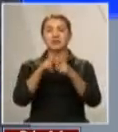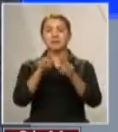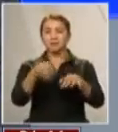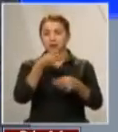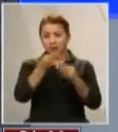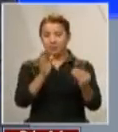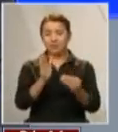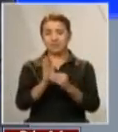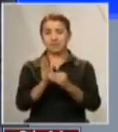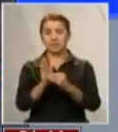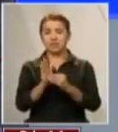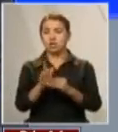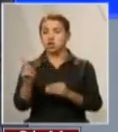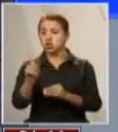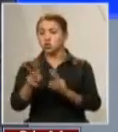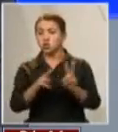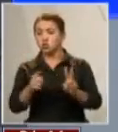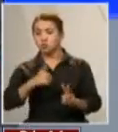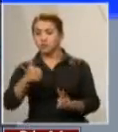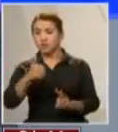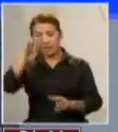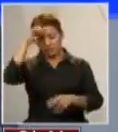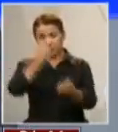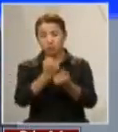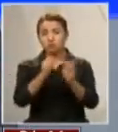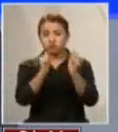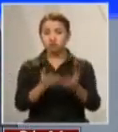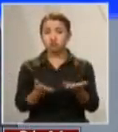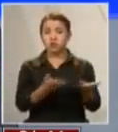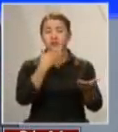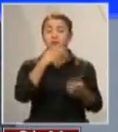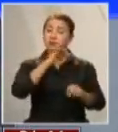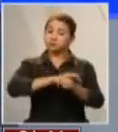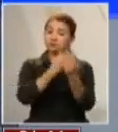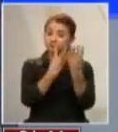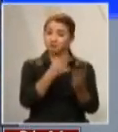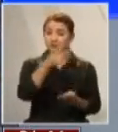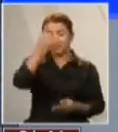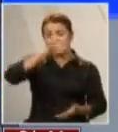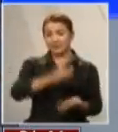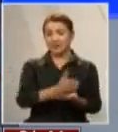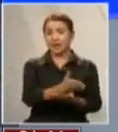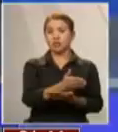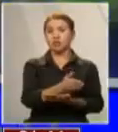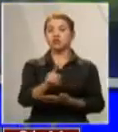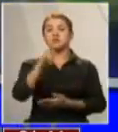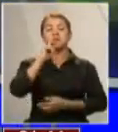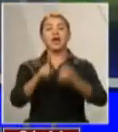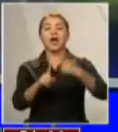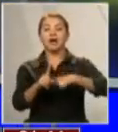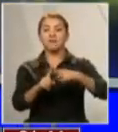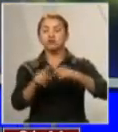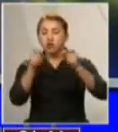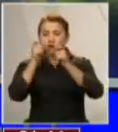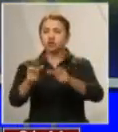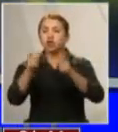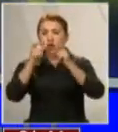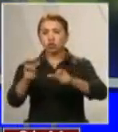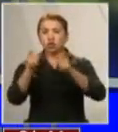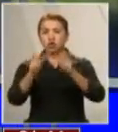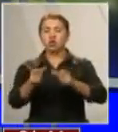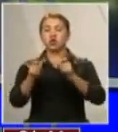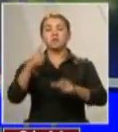indicación lo establece. Sanciones administrativas y penales a Carabineros. Si Carabineros abusa esta medida, obviamente va a ser sancionado. Pero no es un abuso si Carabineros controla a ciertas personas